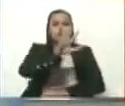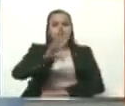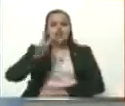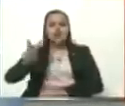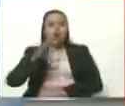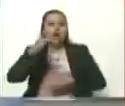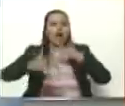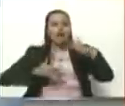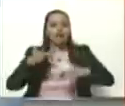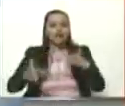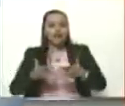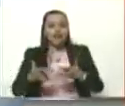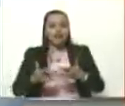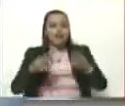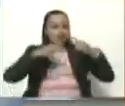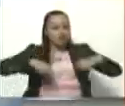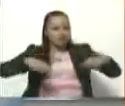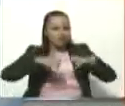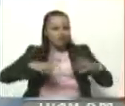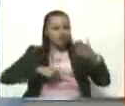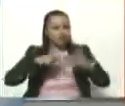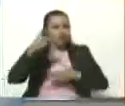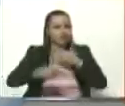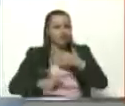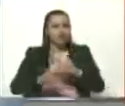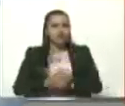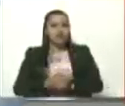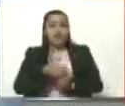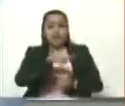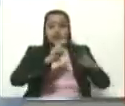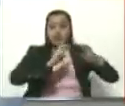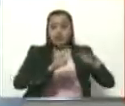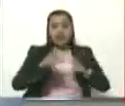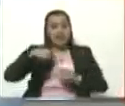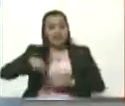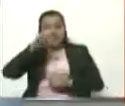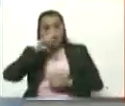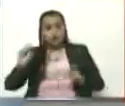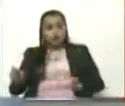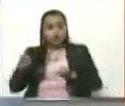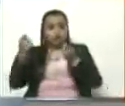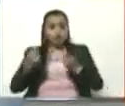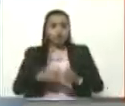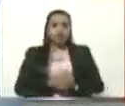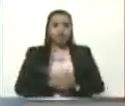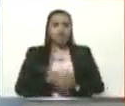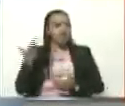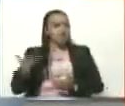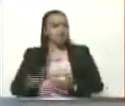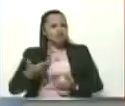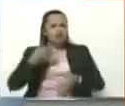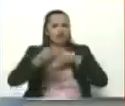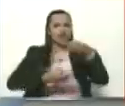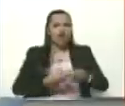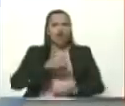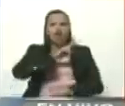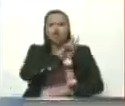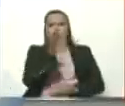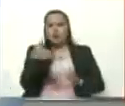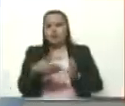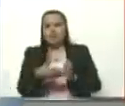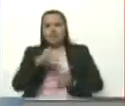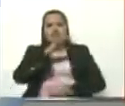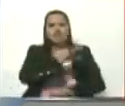actuaciones en esta materia quiero destacar que este año se han recuperado y es bien importante dos mil